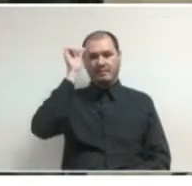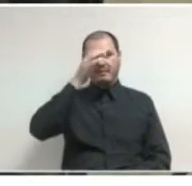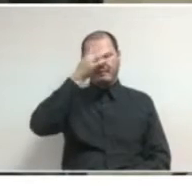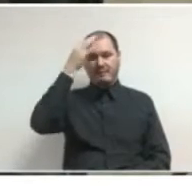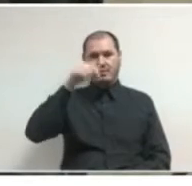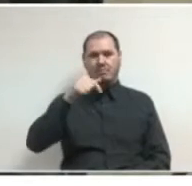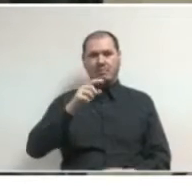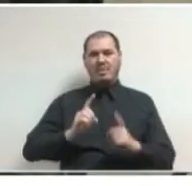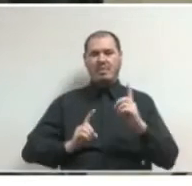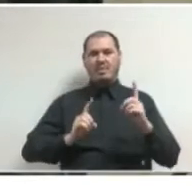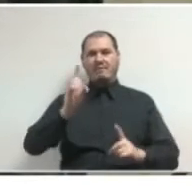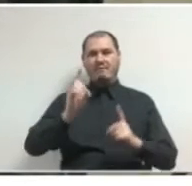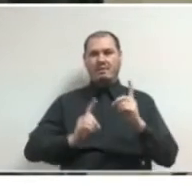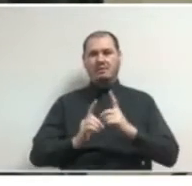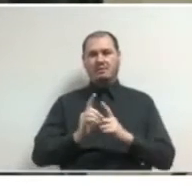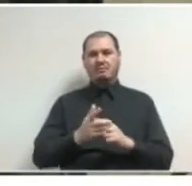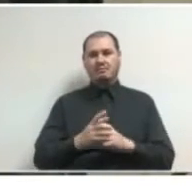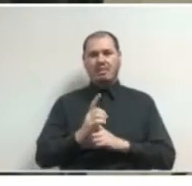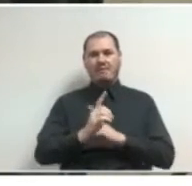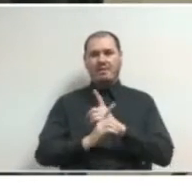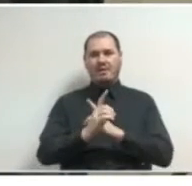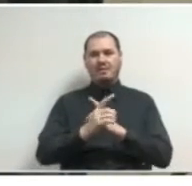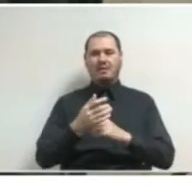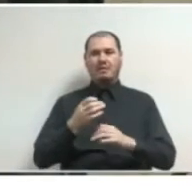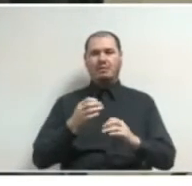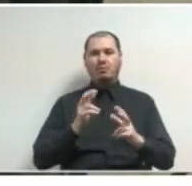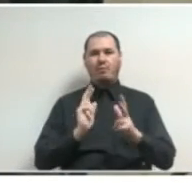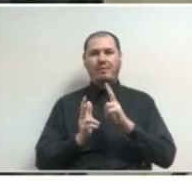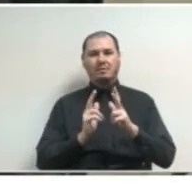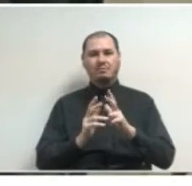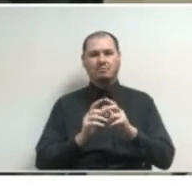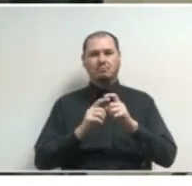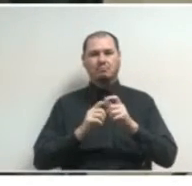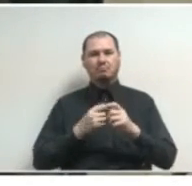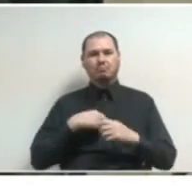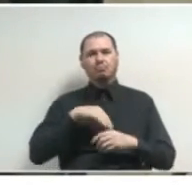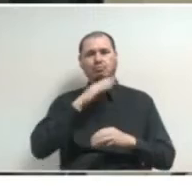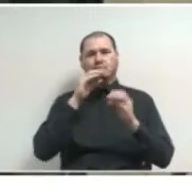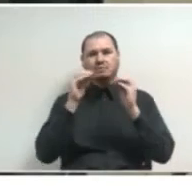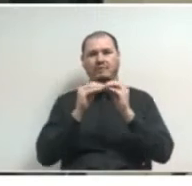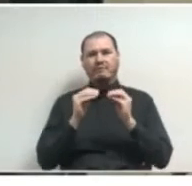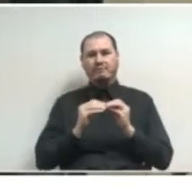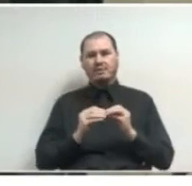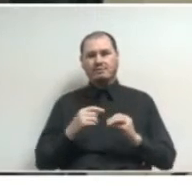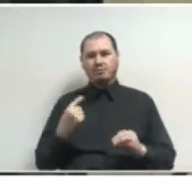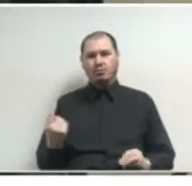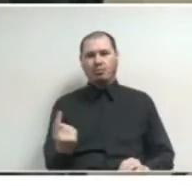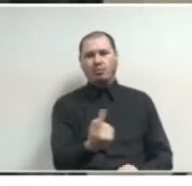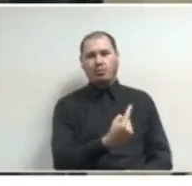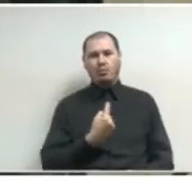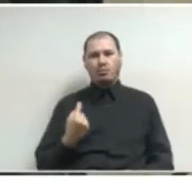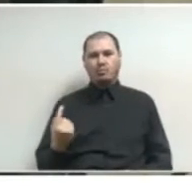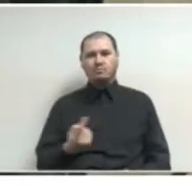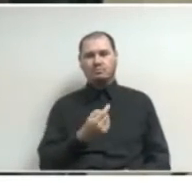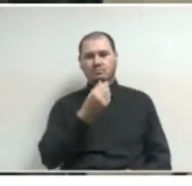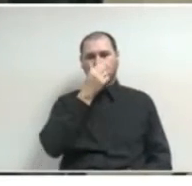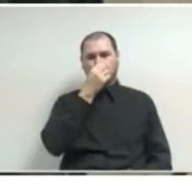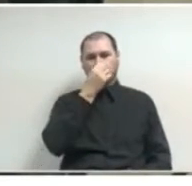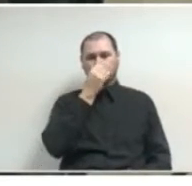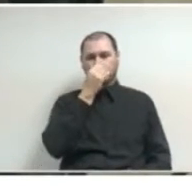o Anguete, Ereva Reina, o a varias conversaciones que tuvimos los ministros, Ñamongue hasta Catú, Ñandí de